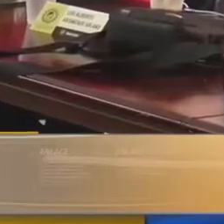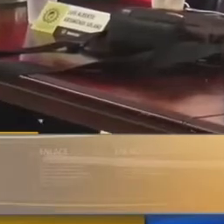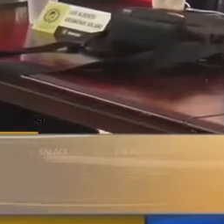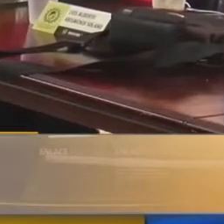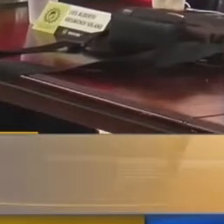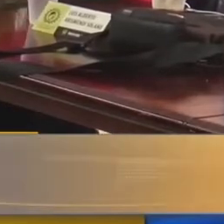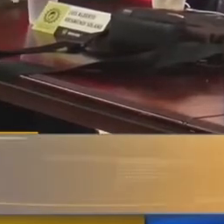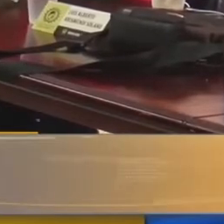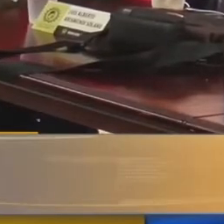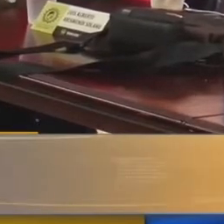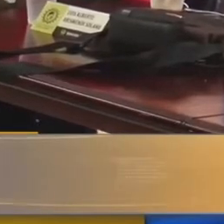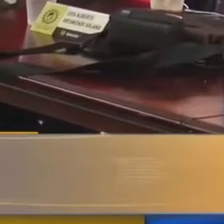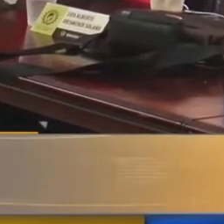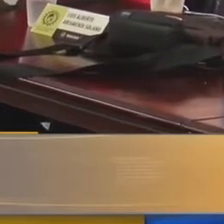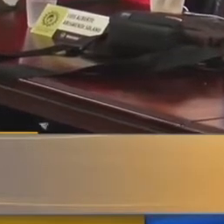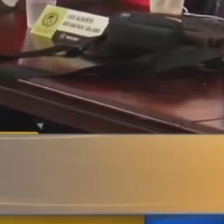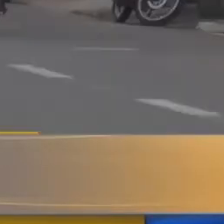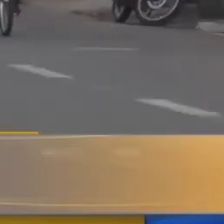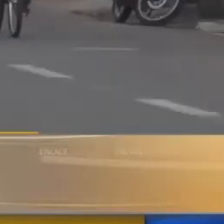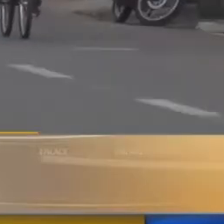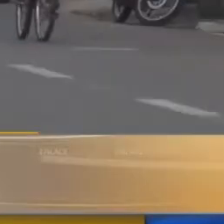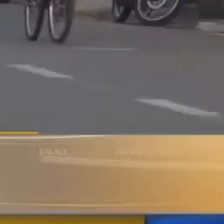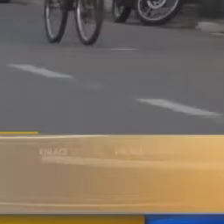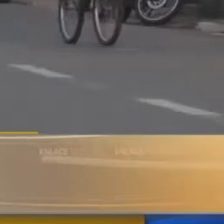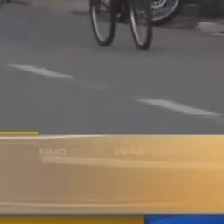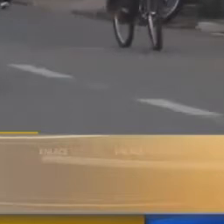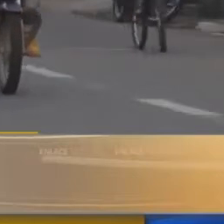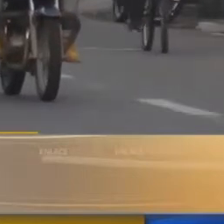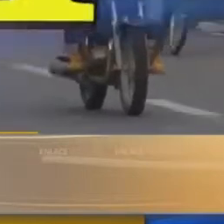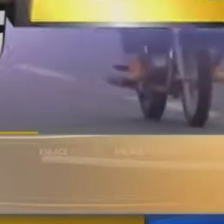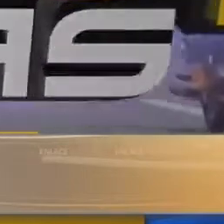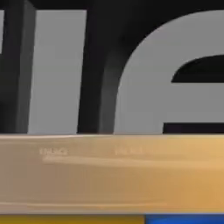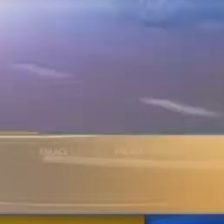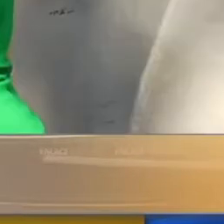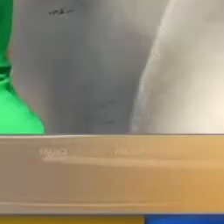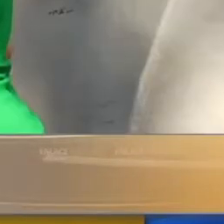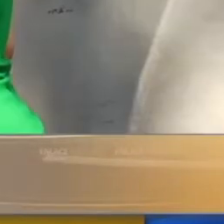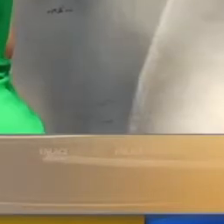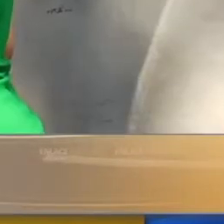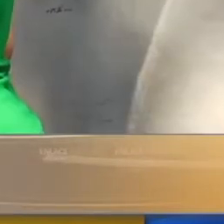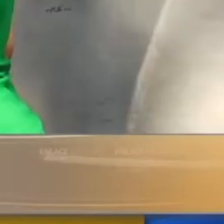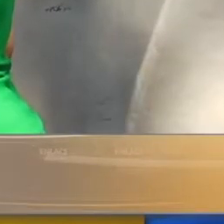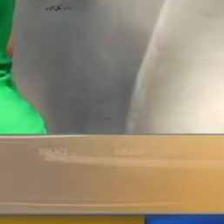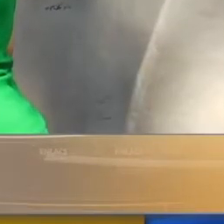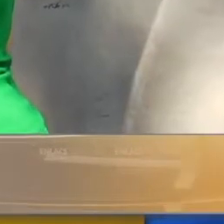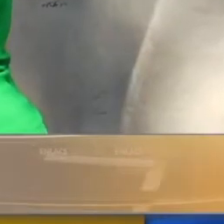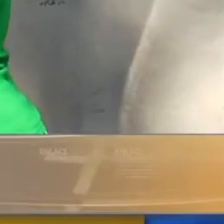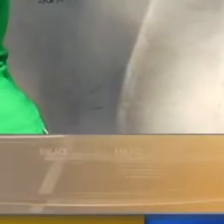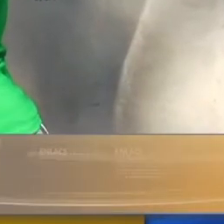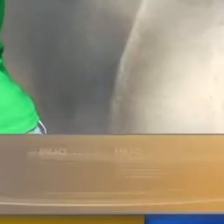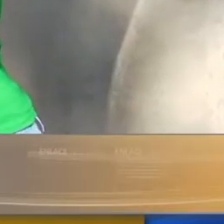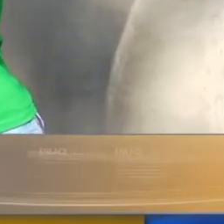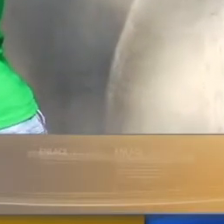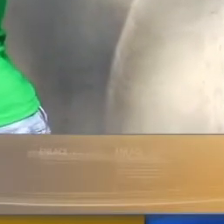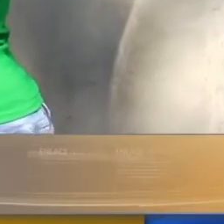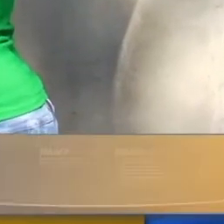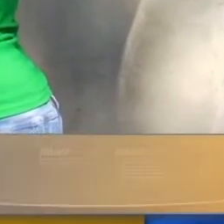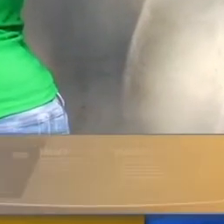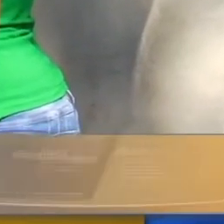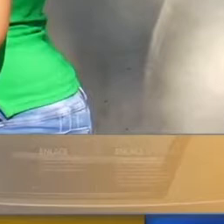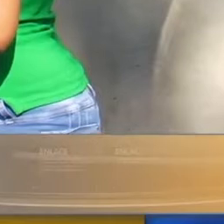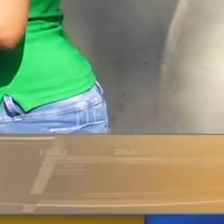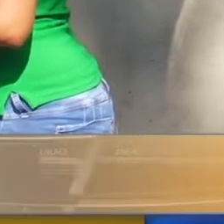de despacho y gerentes de institutos descentralizados esperan el nuevo decreto de colaboradores. Encuestas como estas son las que adelanta